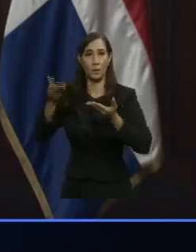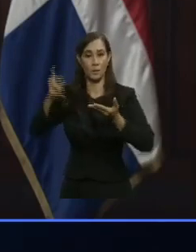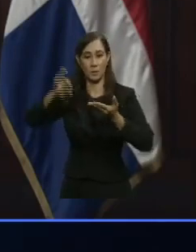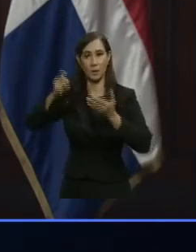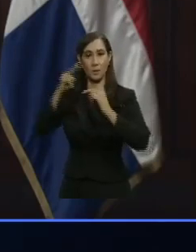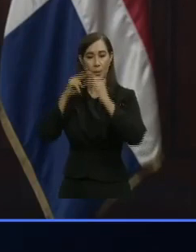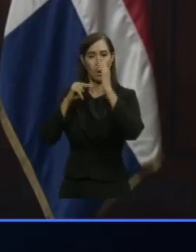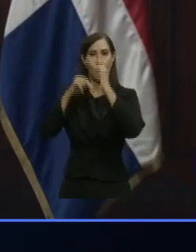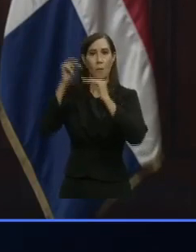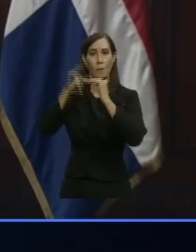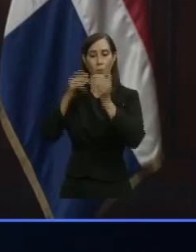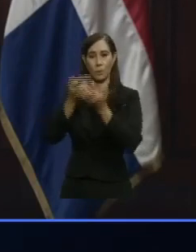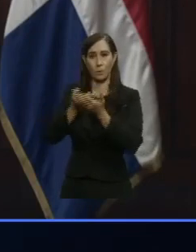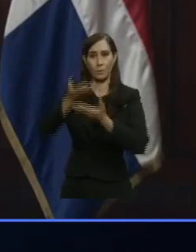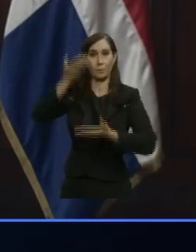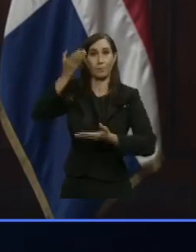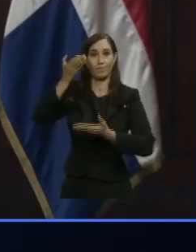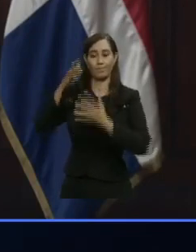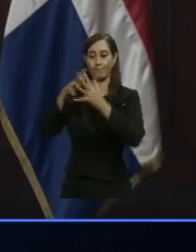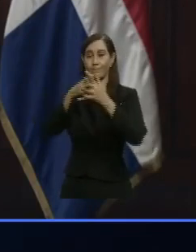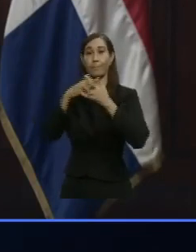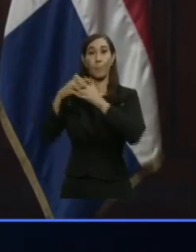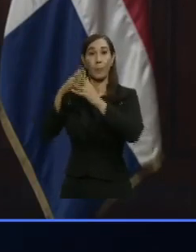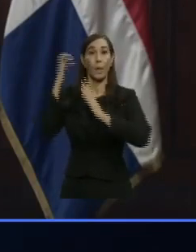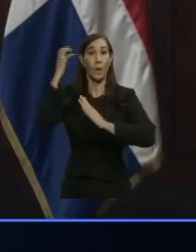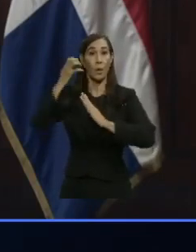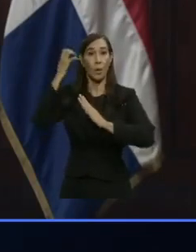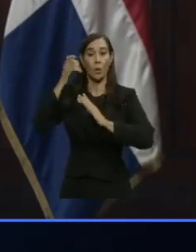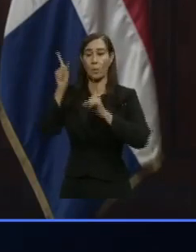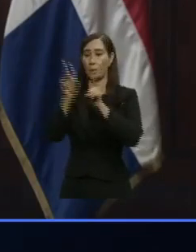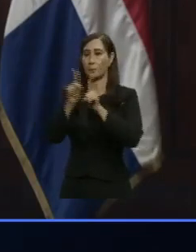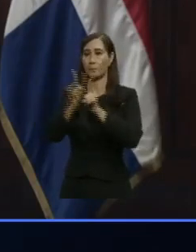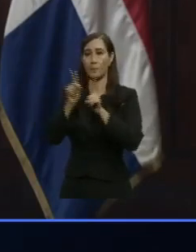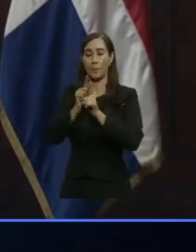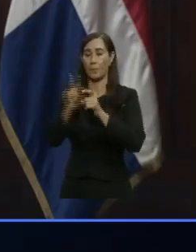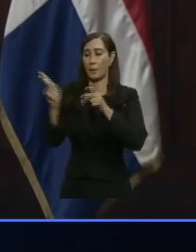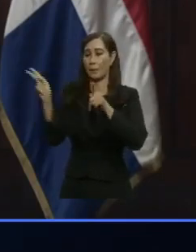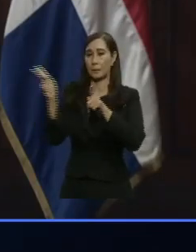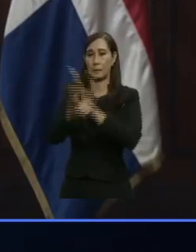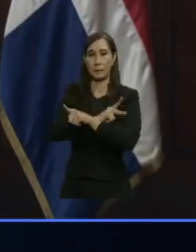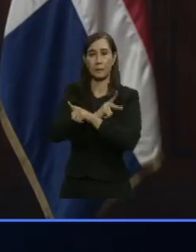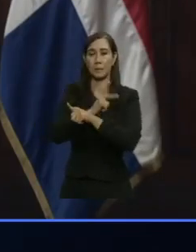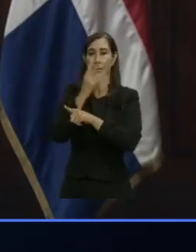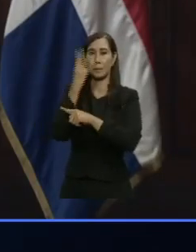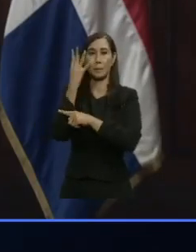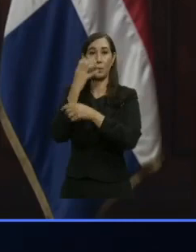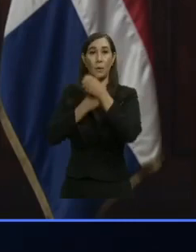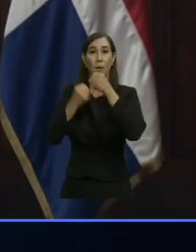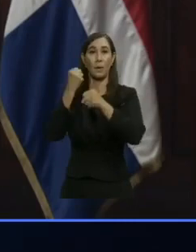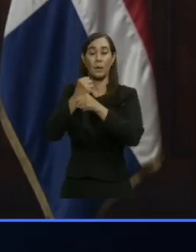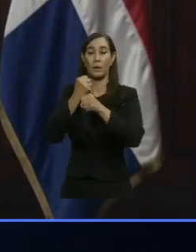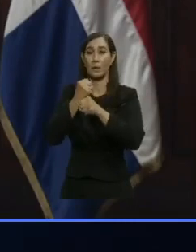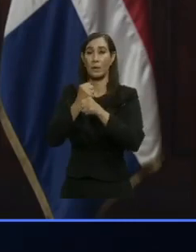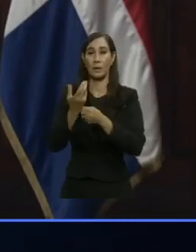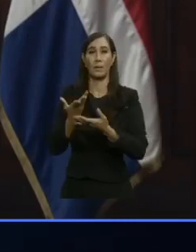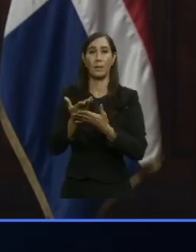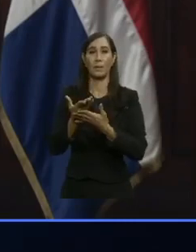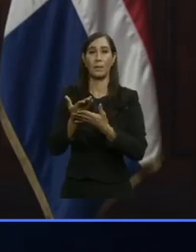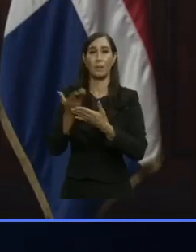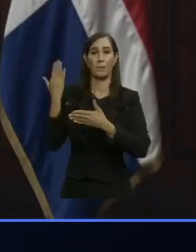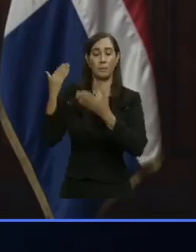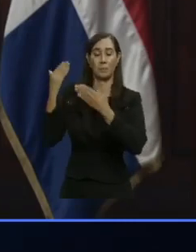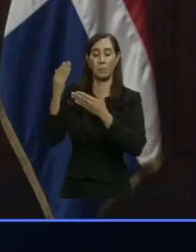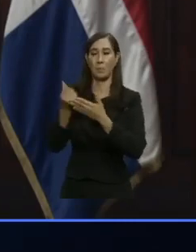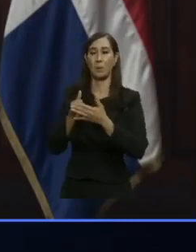un país se ve afectado por las decisiones de grandes naciones hoy acaba de certificarlo eso en el discurso de presidente y nominado a la oposición